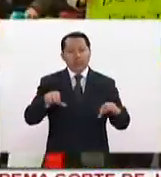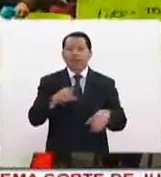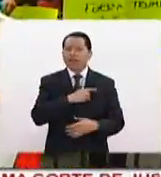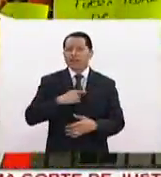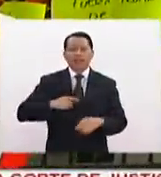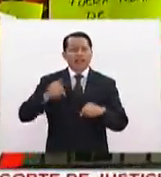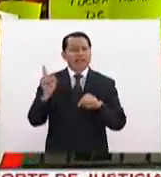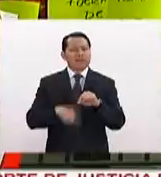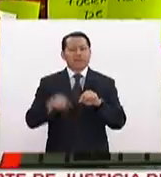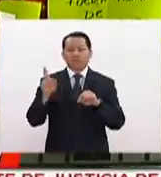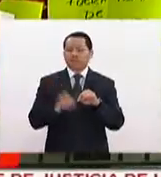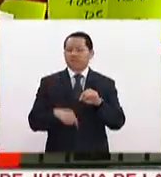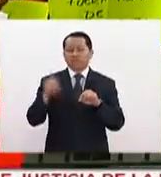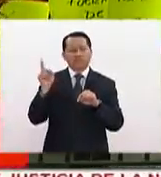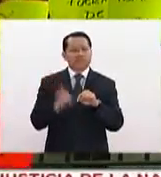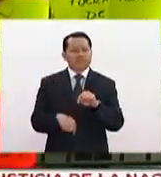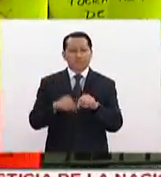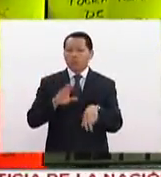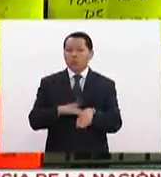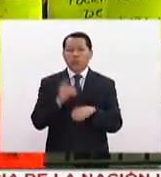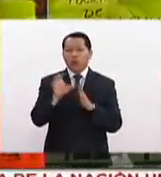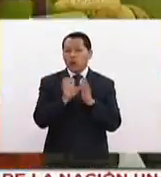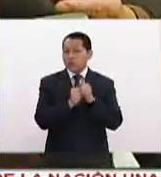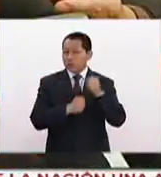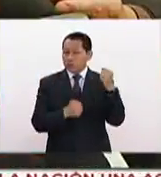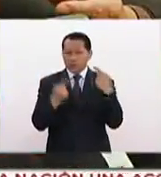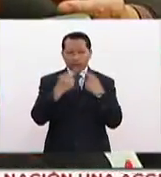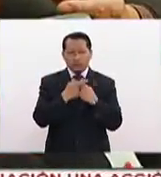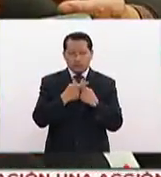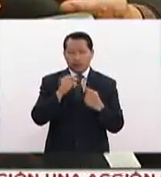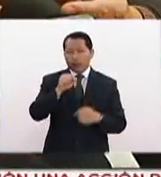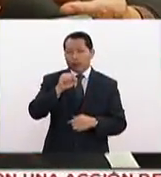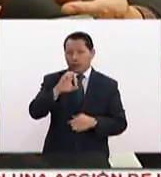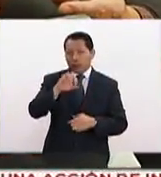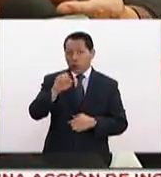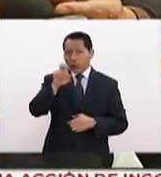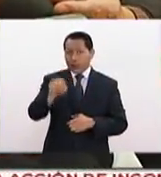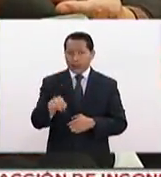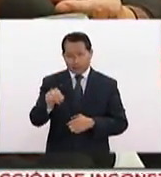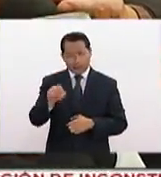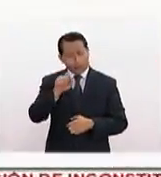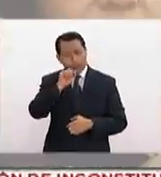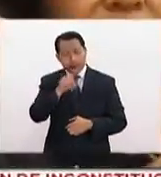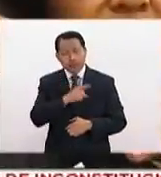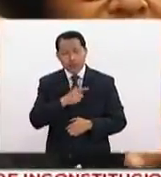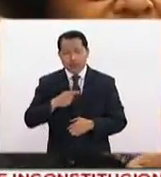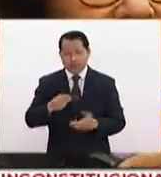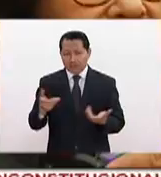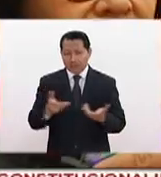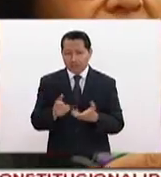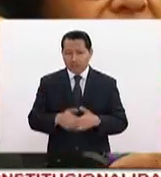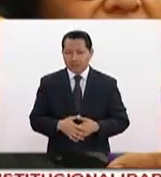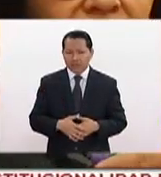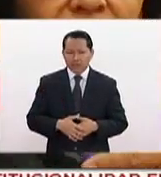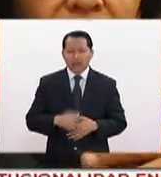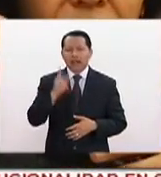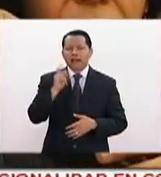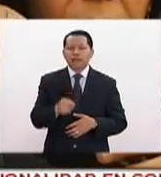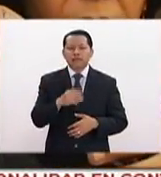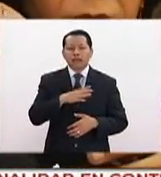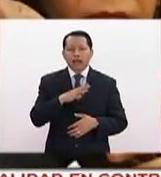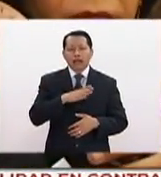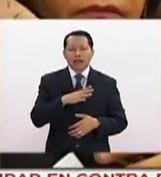desechada claramente inconstitucional por la Suprema Corte de Justicia de la Nación. Se están